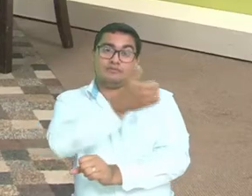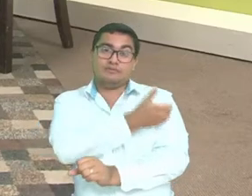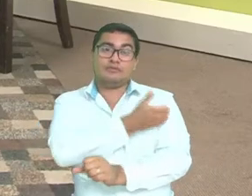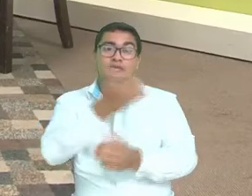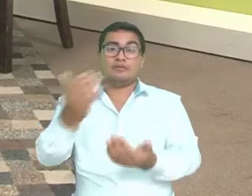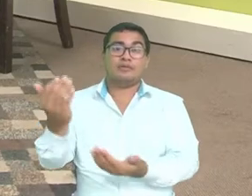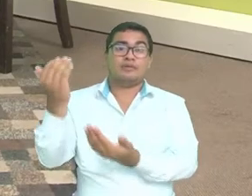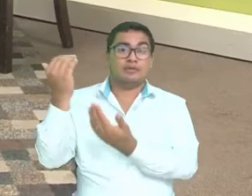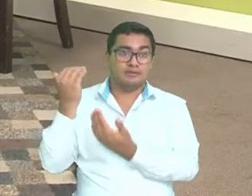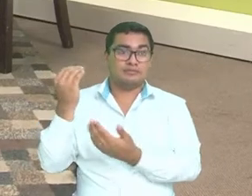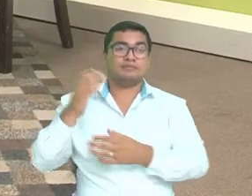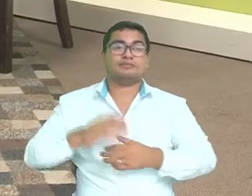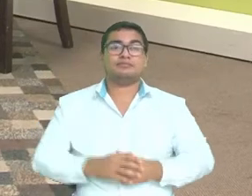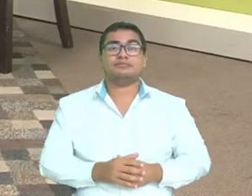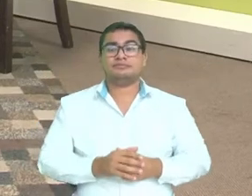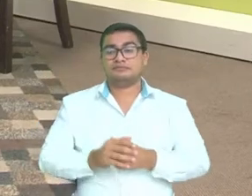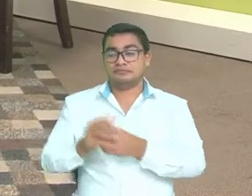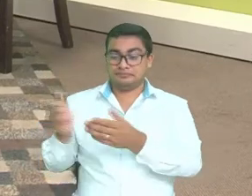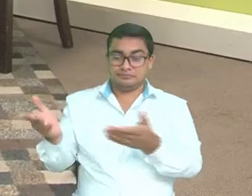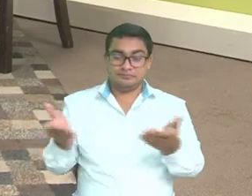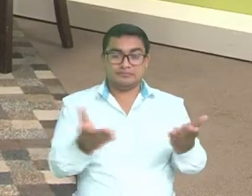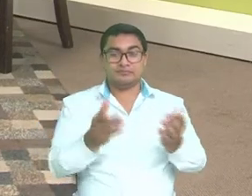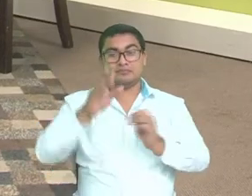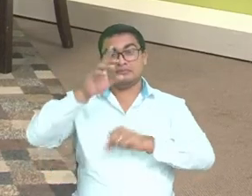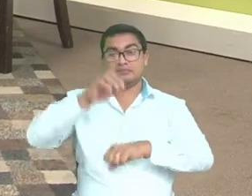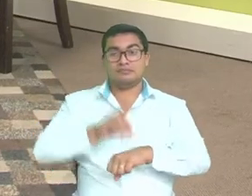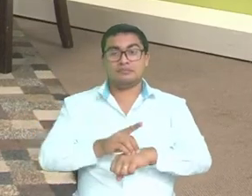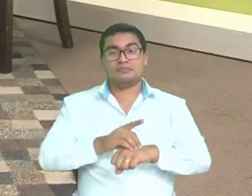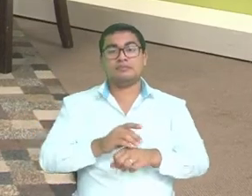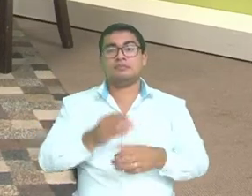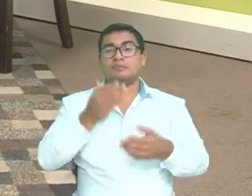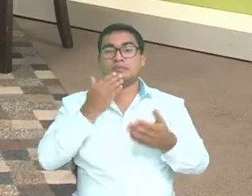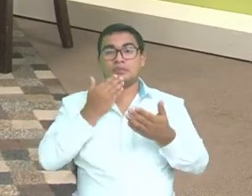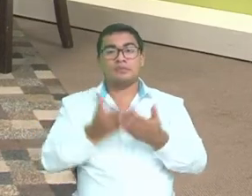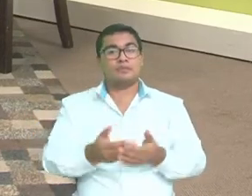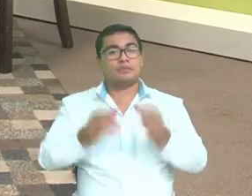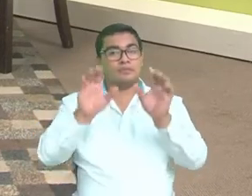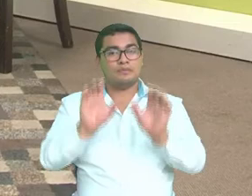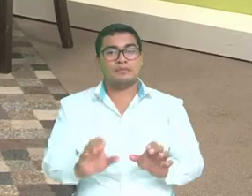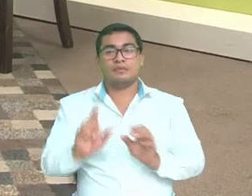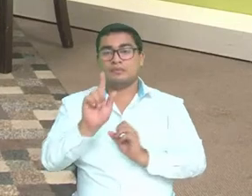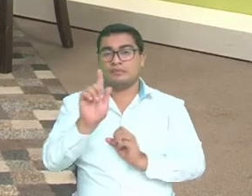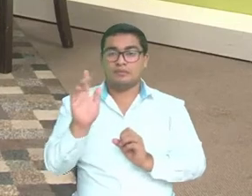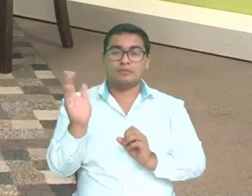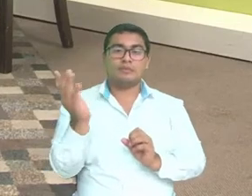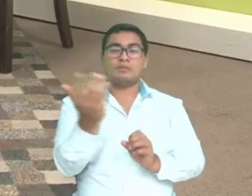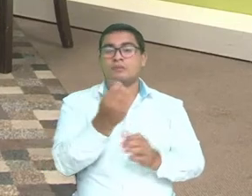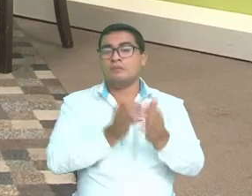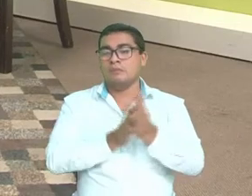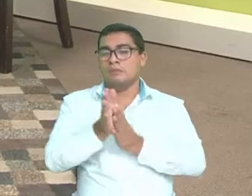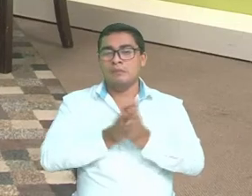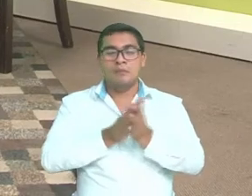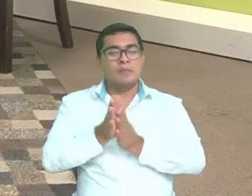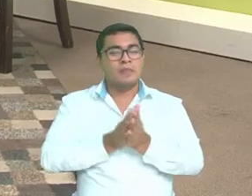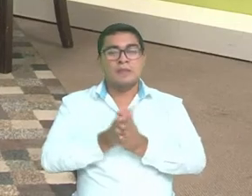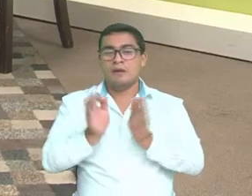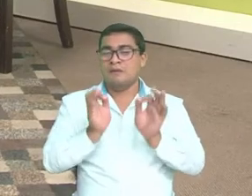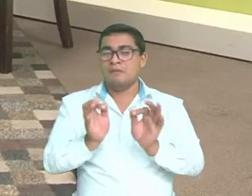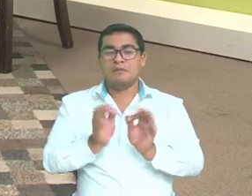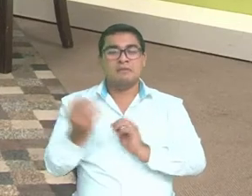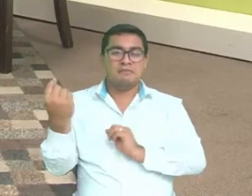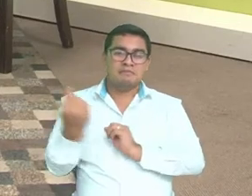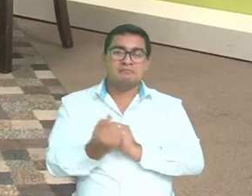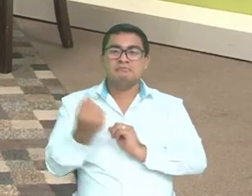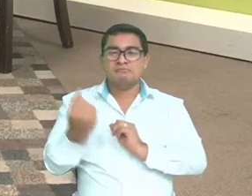mejor conocido como La Mascota. Bienvenido, doctor. Buenas tardes a todos. Bueno, es un placer, ya como que somos de casa, ¿no? Ya le